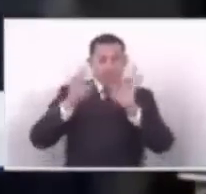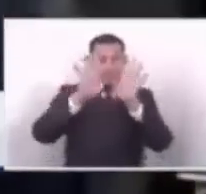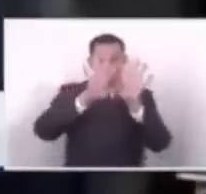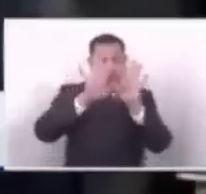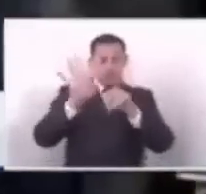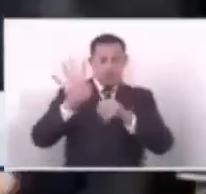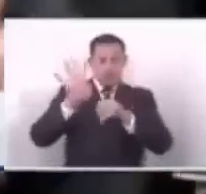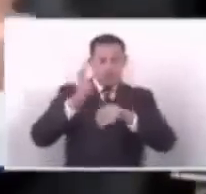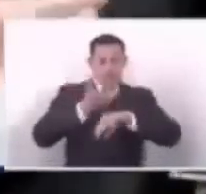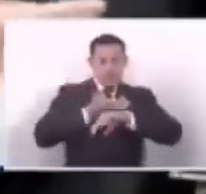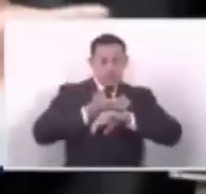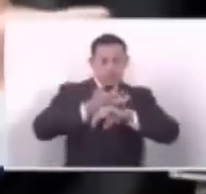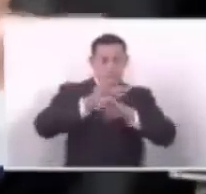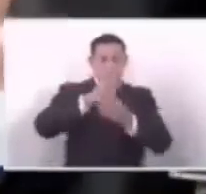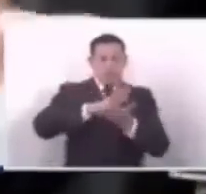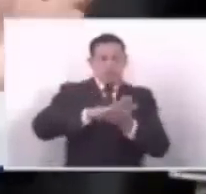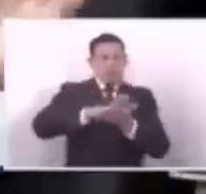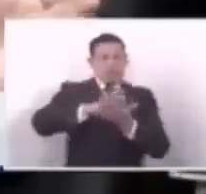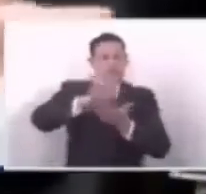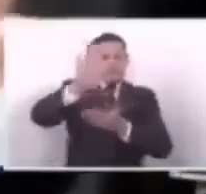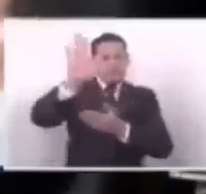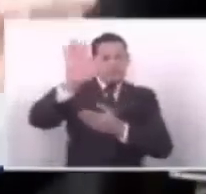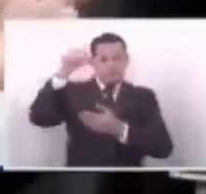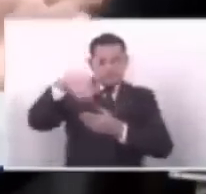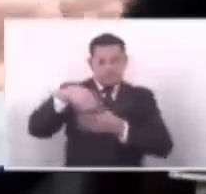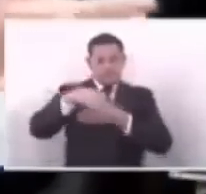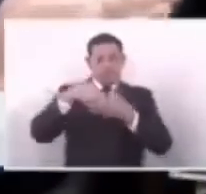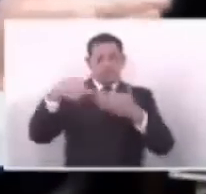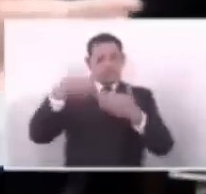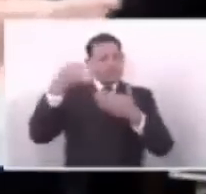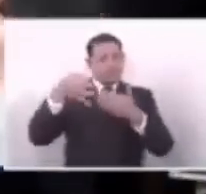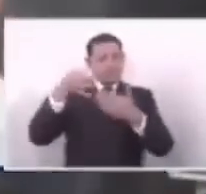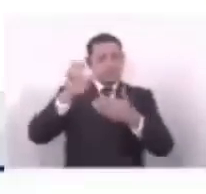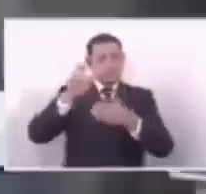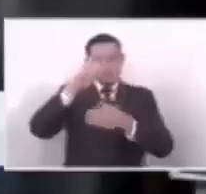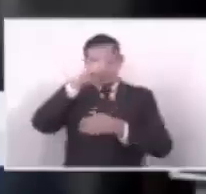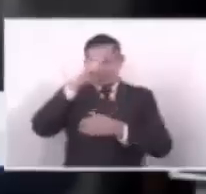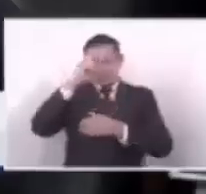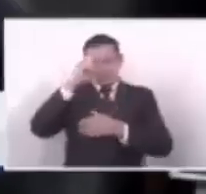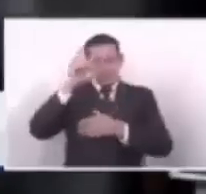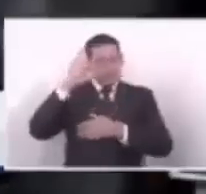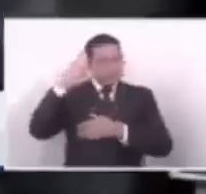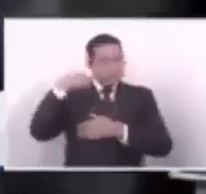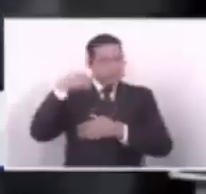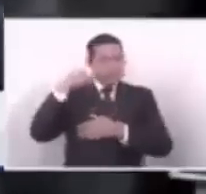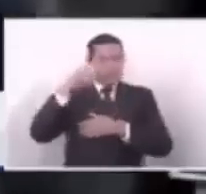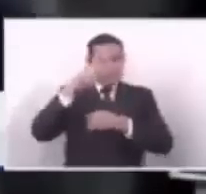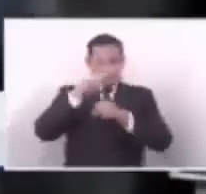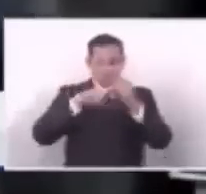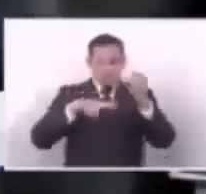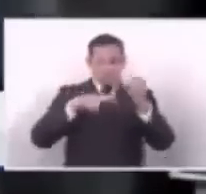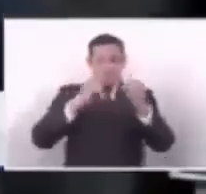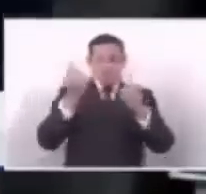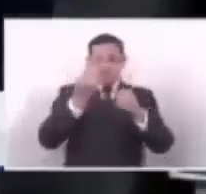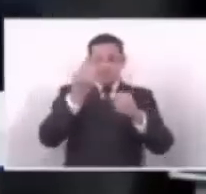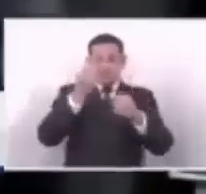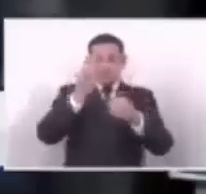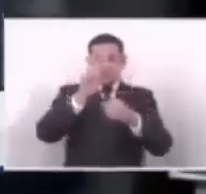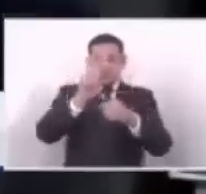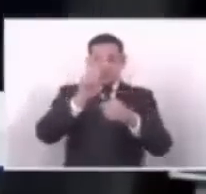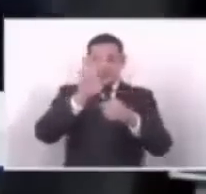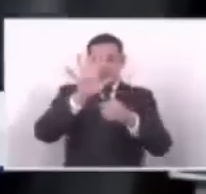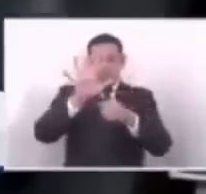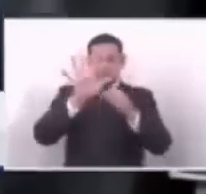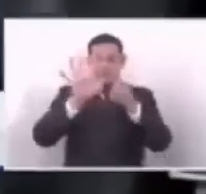94 viajes. O sea que no pasaba en la Asamblea Legislativa este señor. y un monto erogado solo de viáticos de